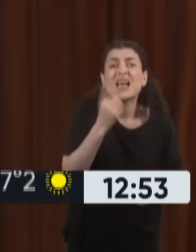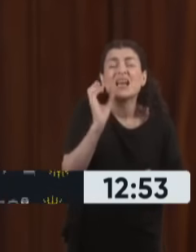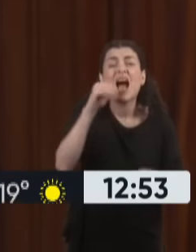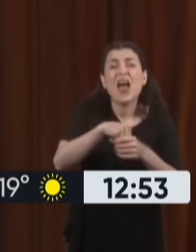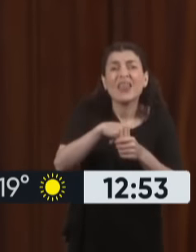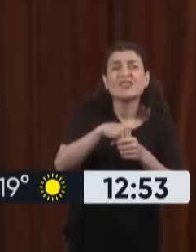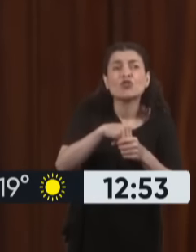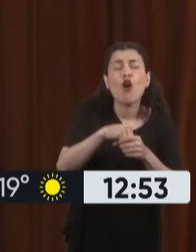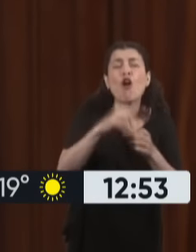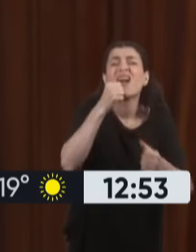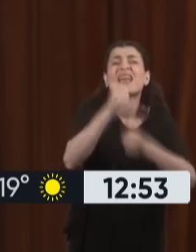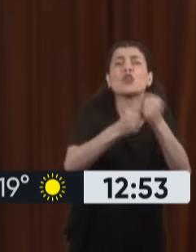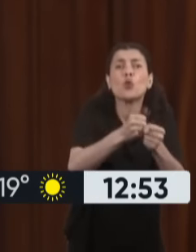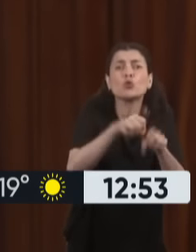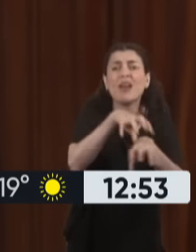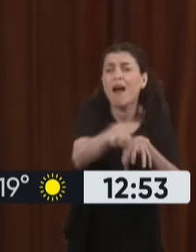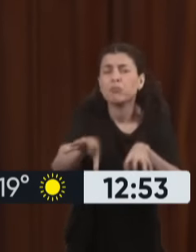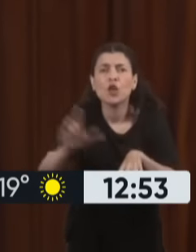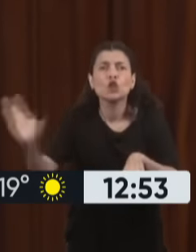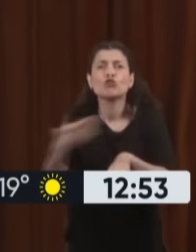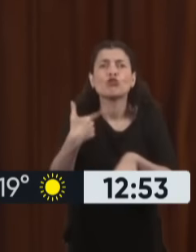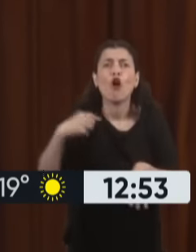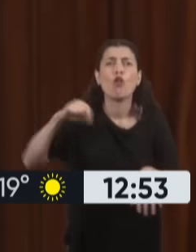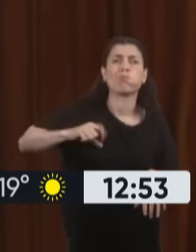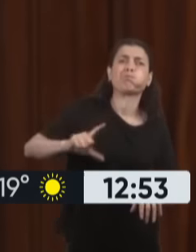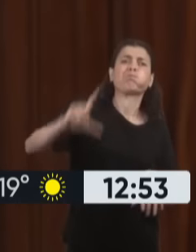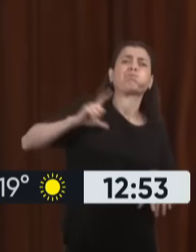No, porque eso sería mentir.